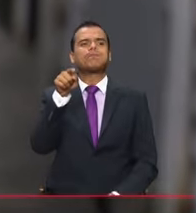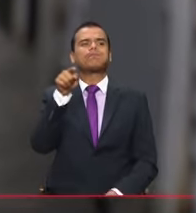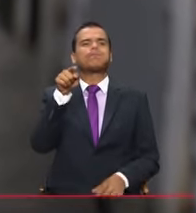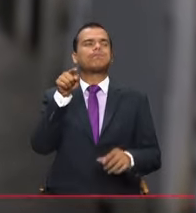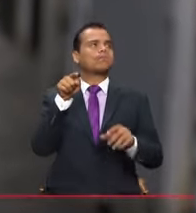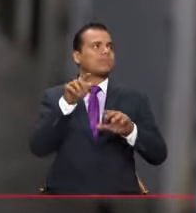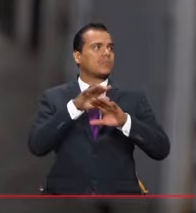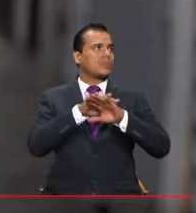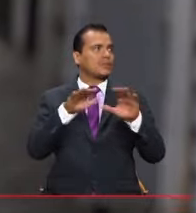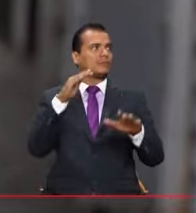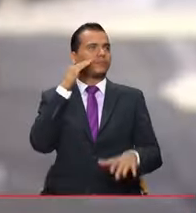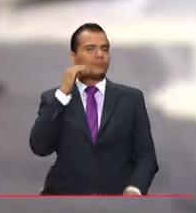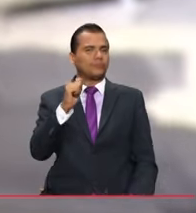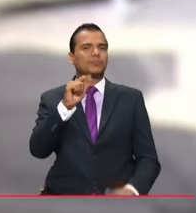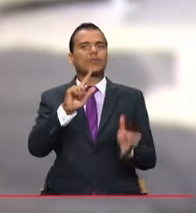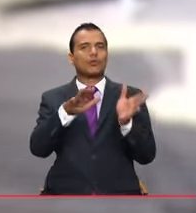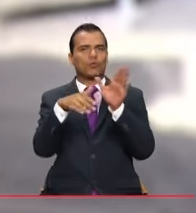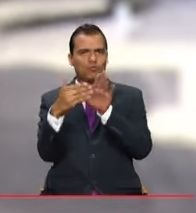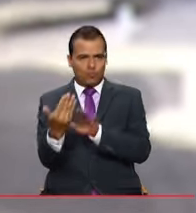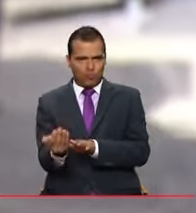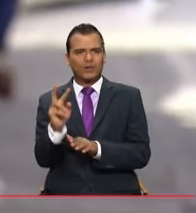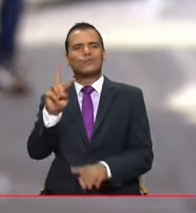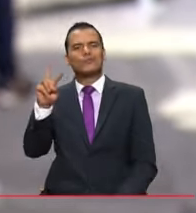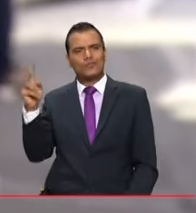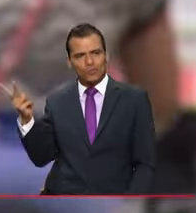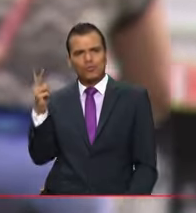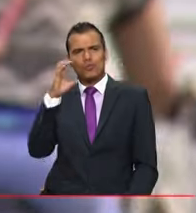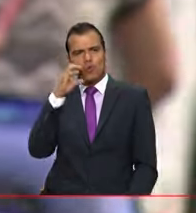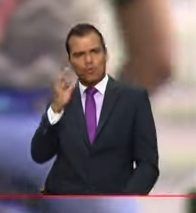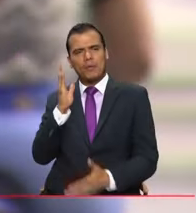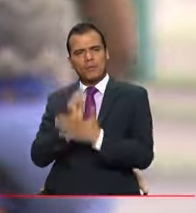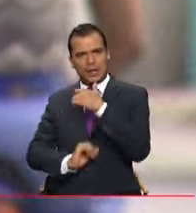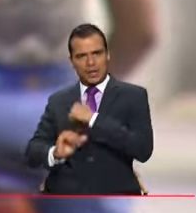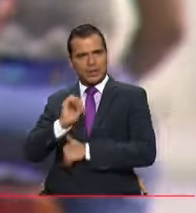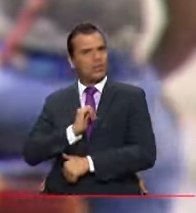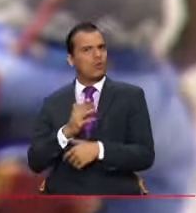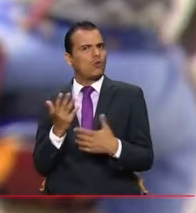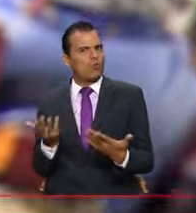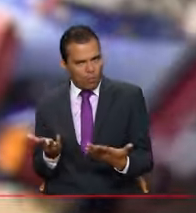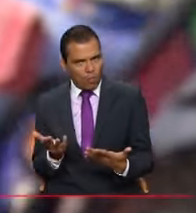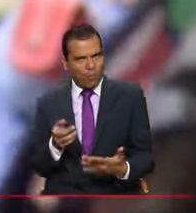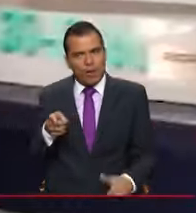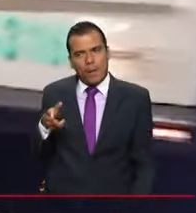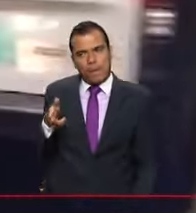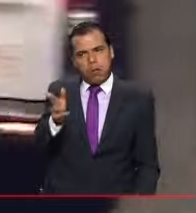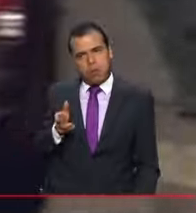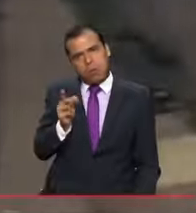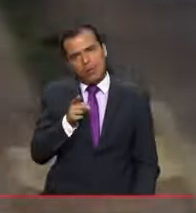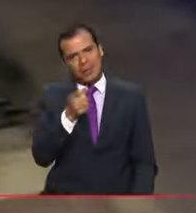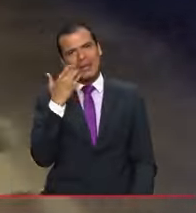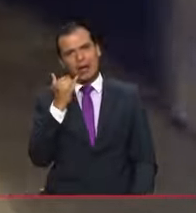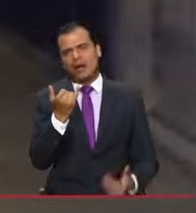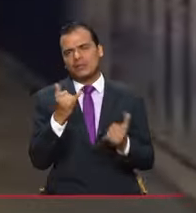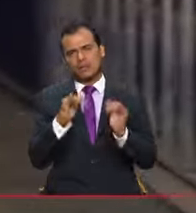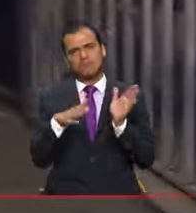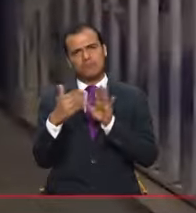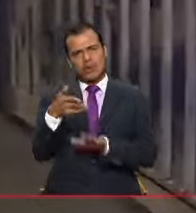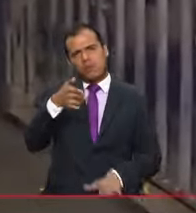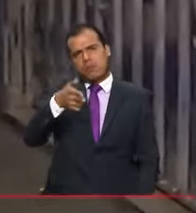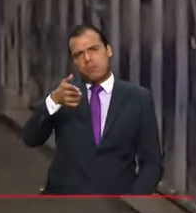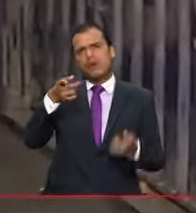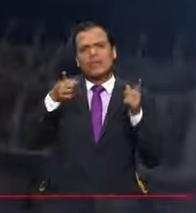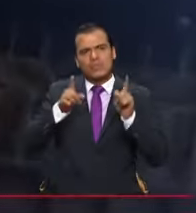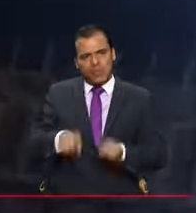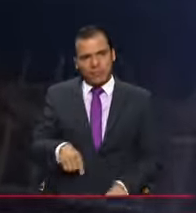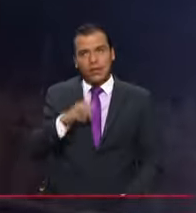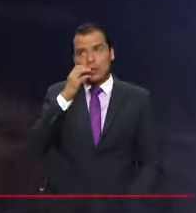Al llegar al lugar, descubrieron el cuerpo sin vida de una mujer quien presentaba heridas producidas por arma de fuego.